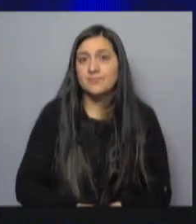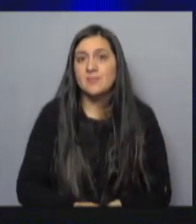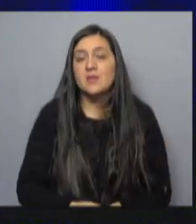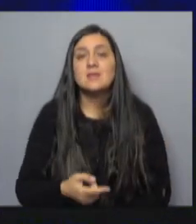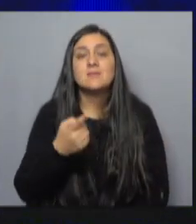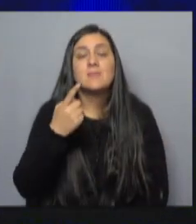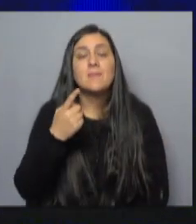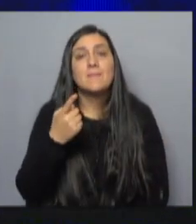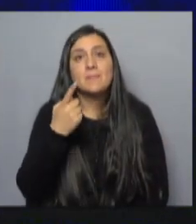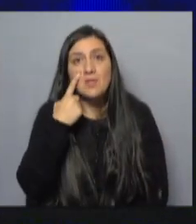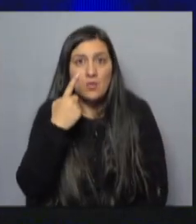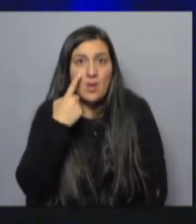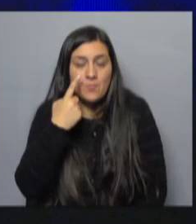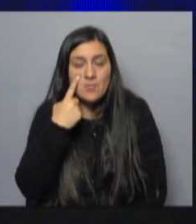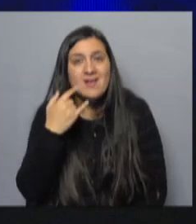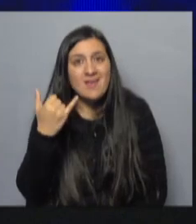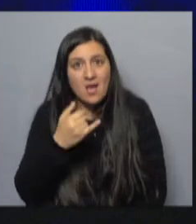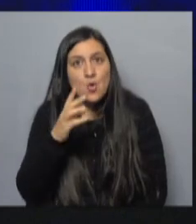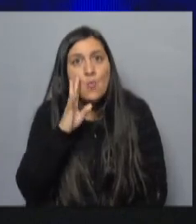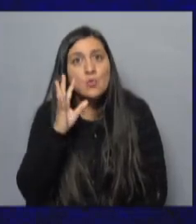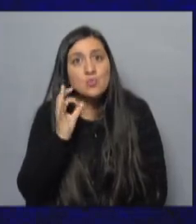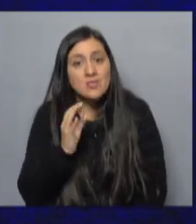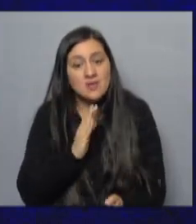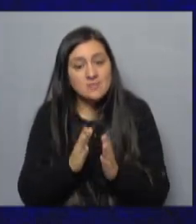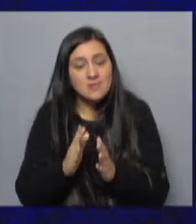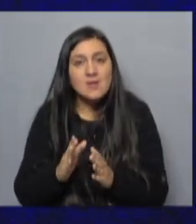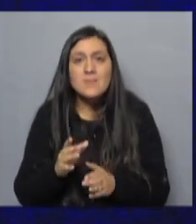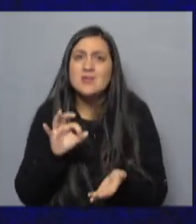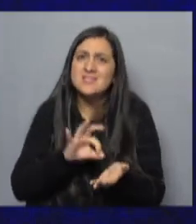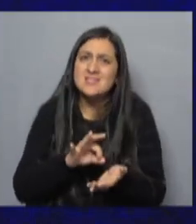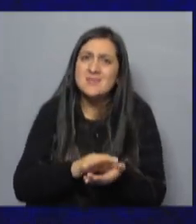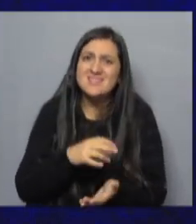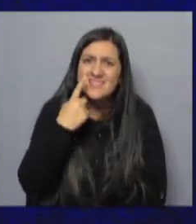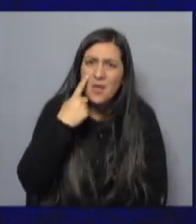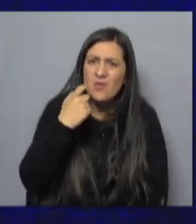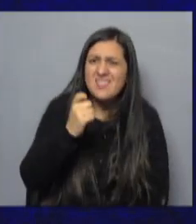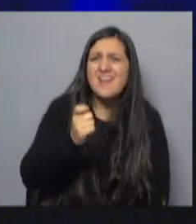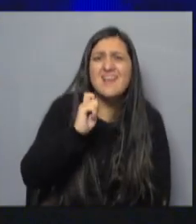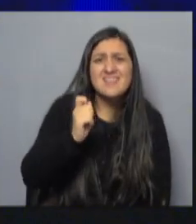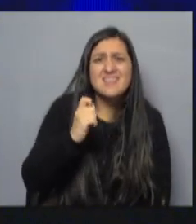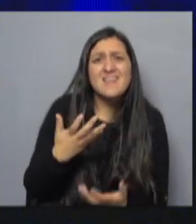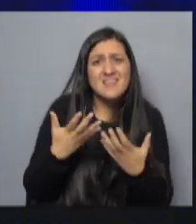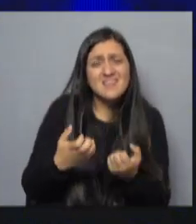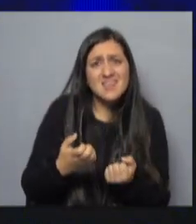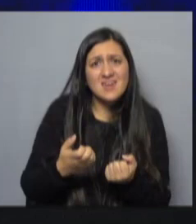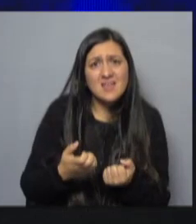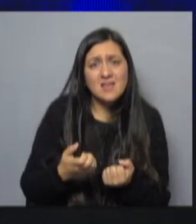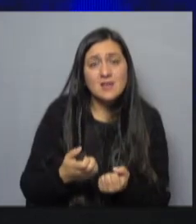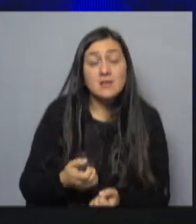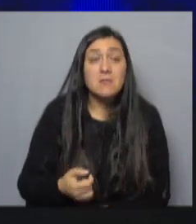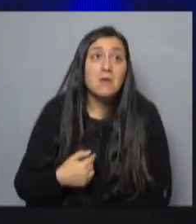prueba de que sí, que hay chance de rehabilitarse, pero ¿el sistema identifica a las personas que efectivamente quieren hacerlo? Bueno, a mí me gustaría pensar